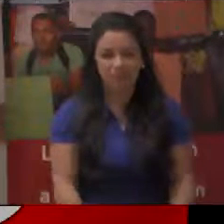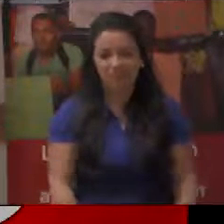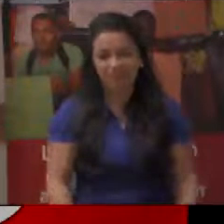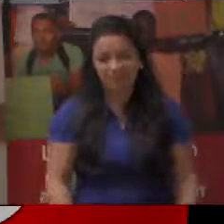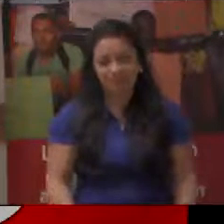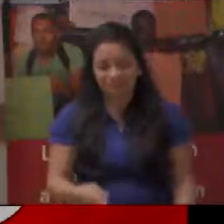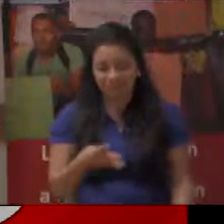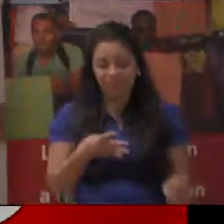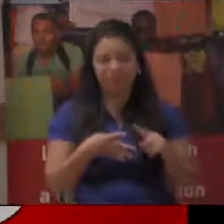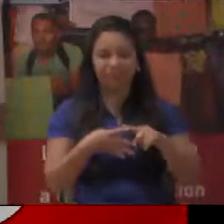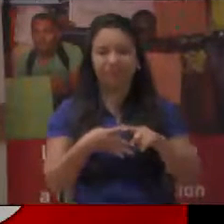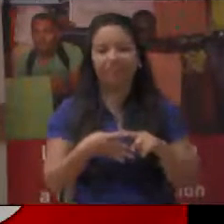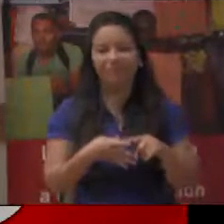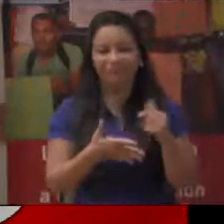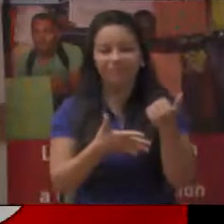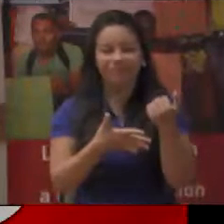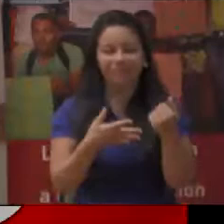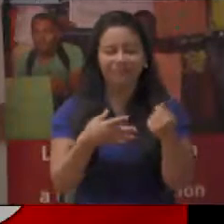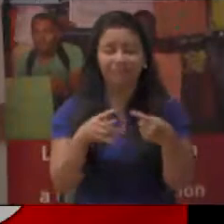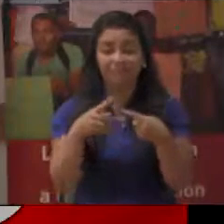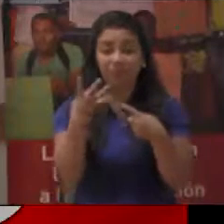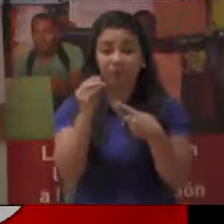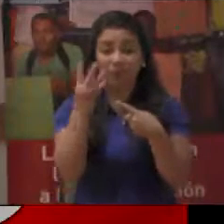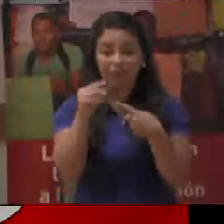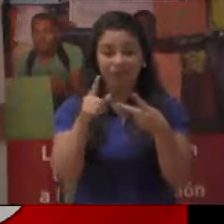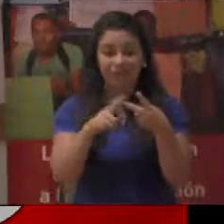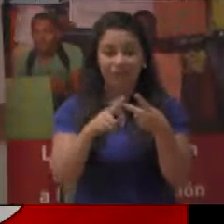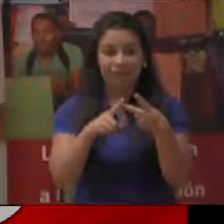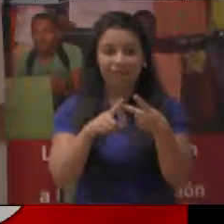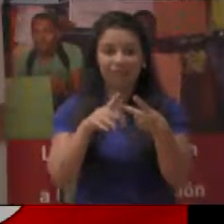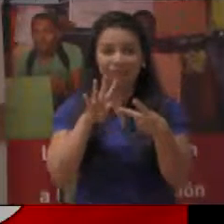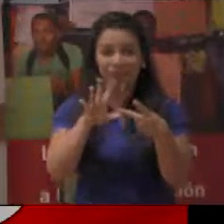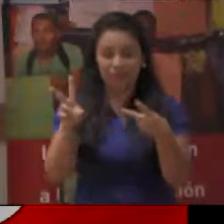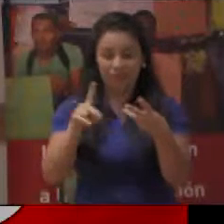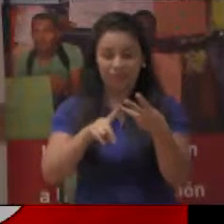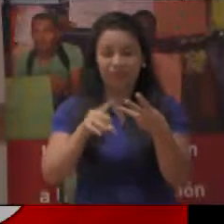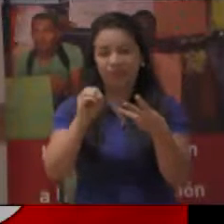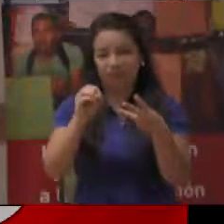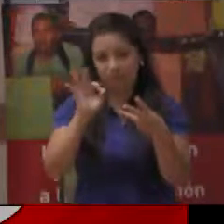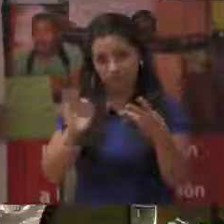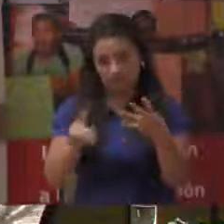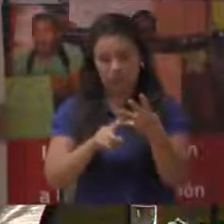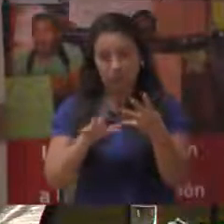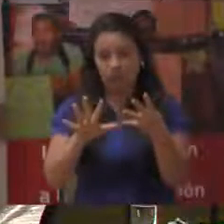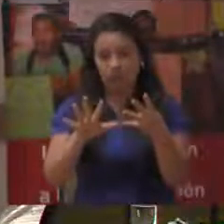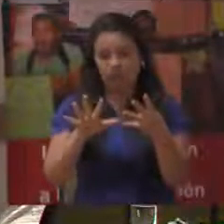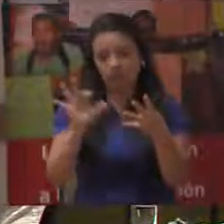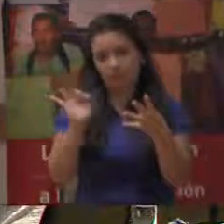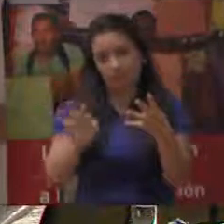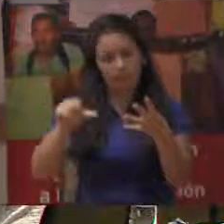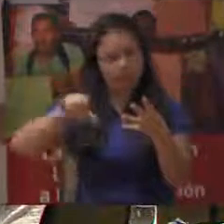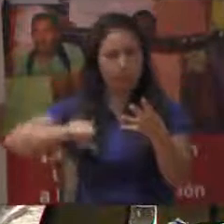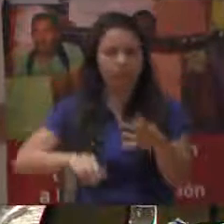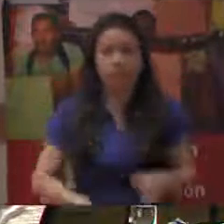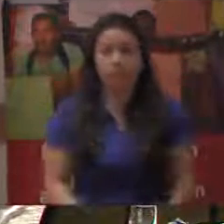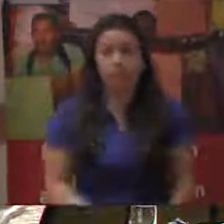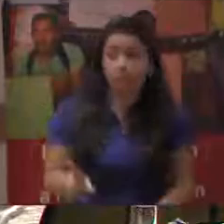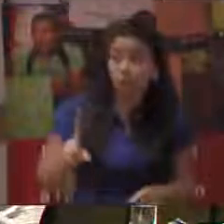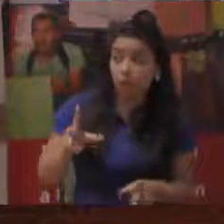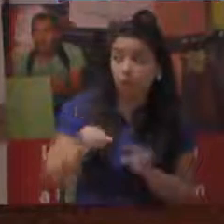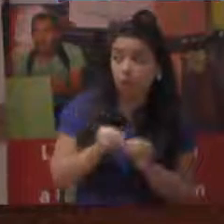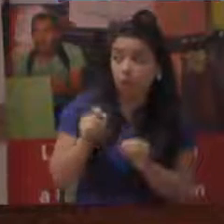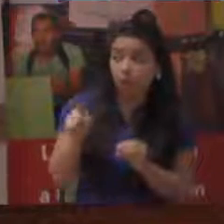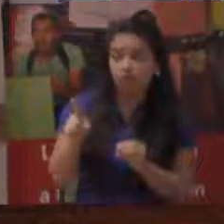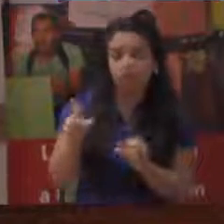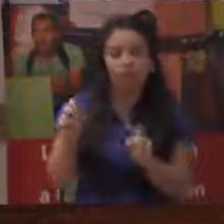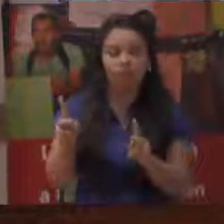40% excelente, 56% bueno, 4% regular, 0% deficiente, 5% malo. ¿Tenemos una más?